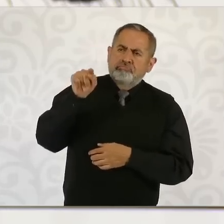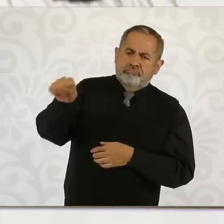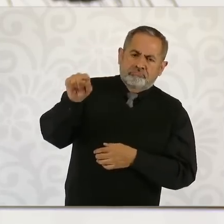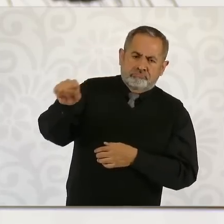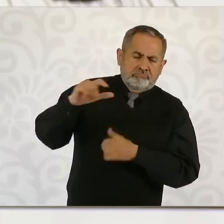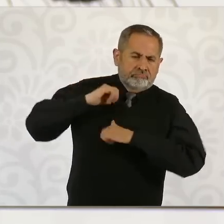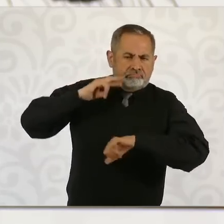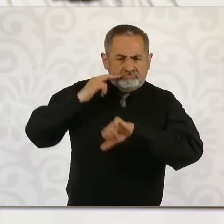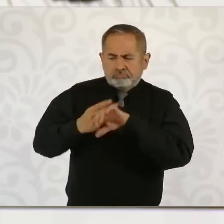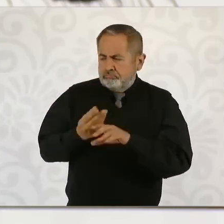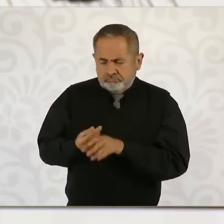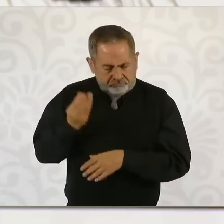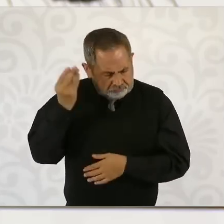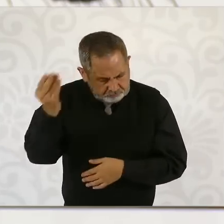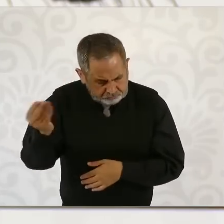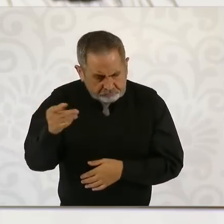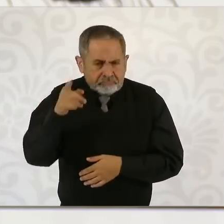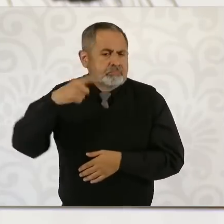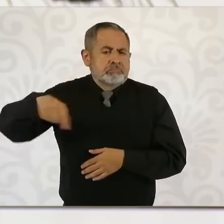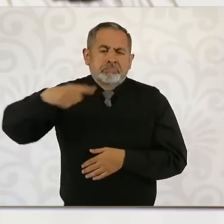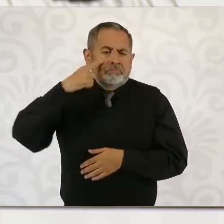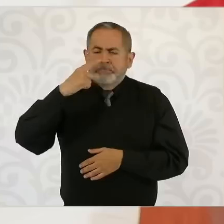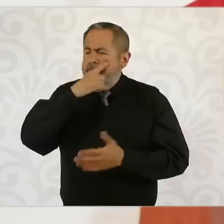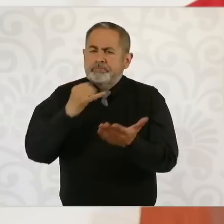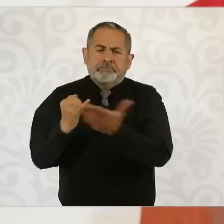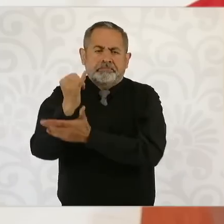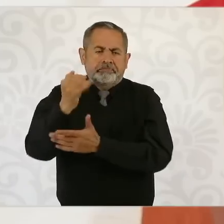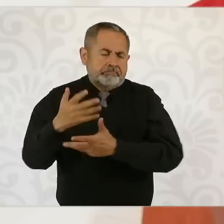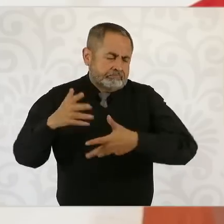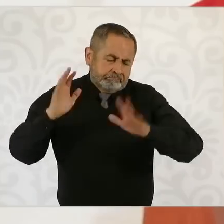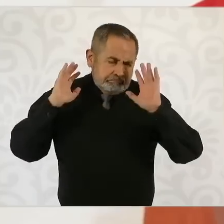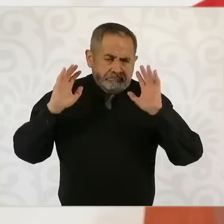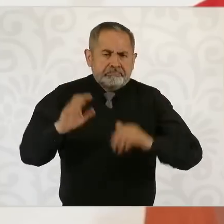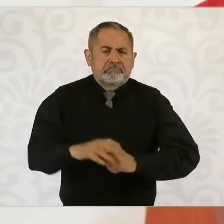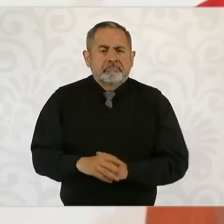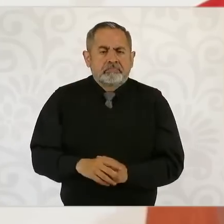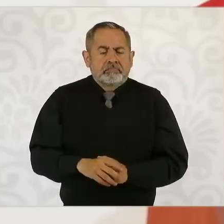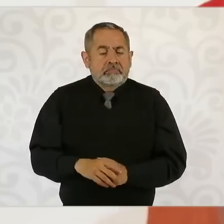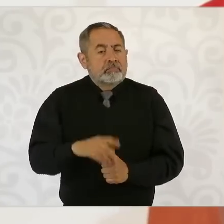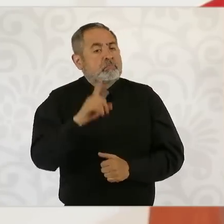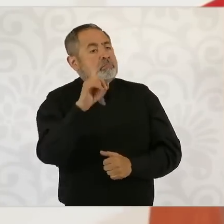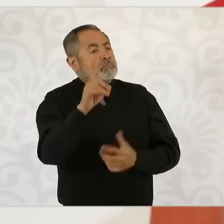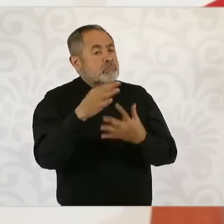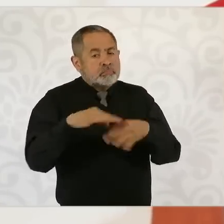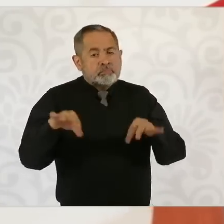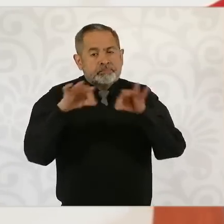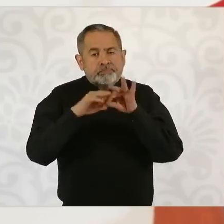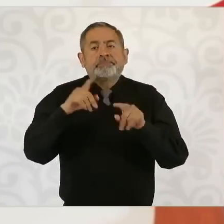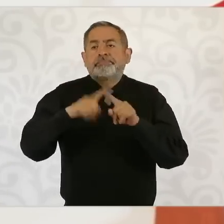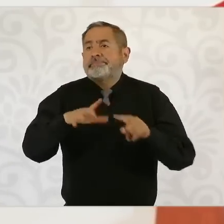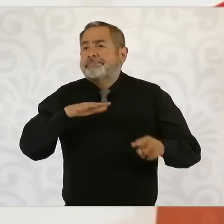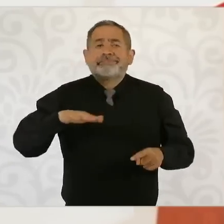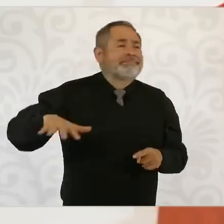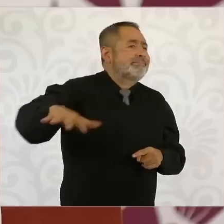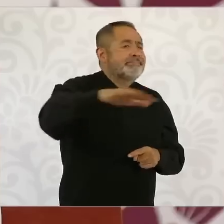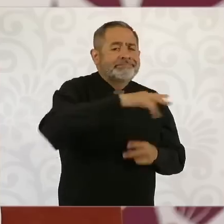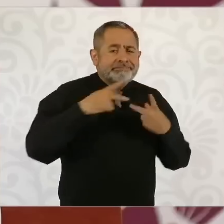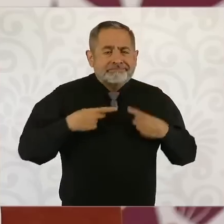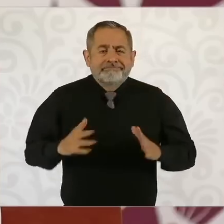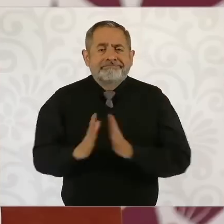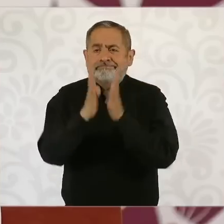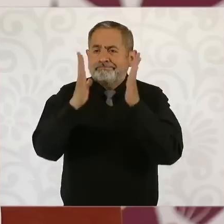del Poder Judicial de la Federación, y ellos tomarán la decisión. Lo importante pues aquí es la participación de la gente, y